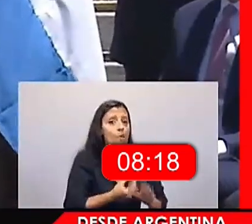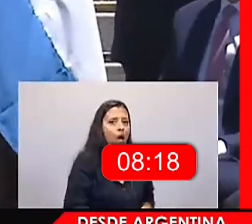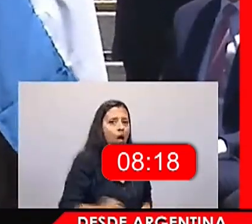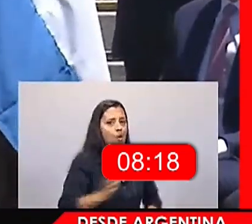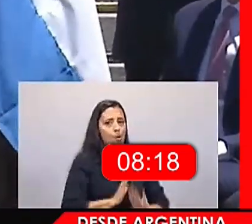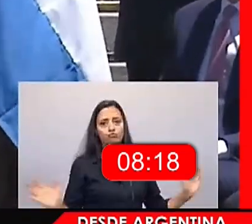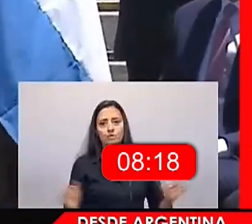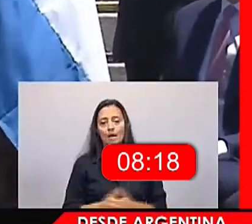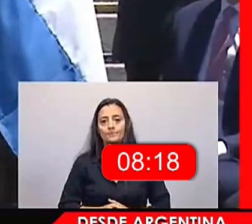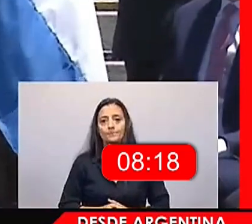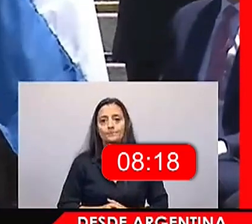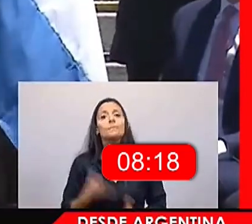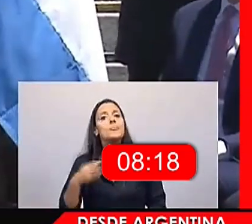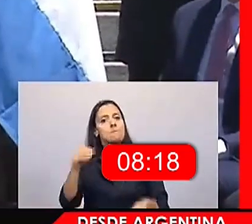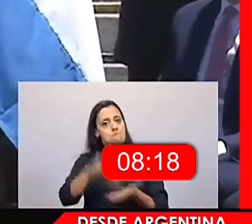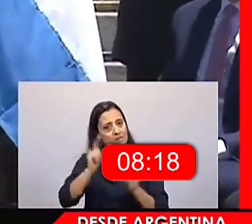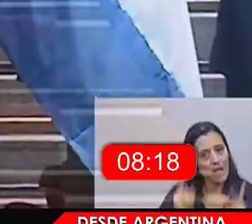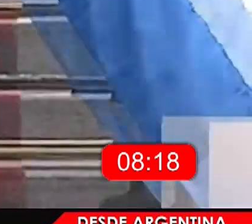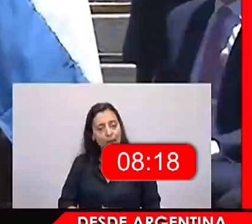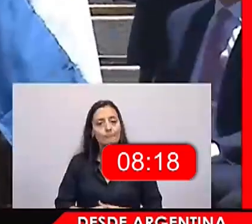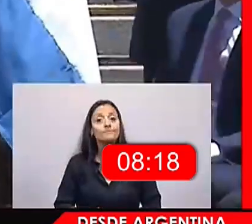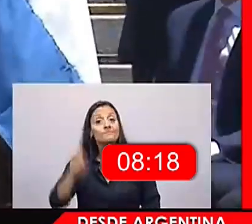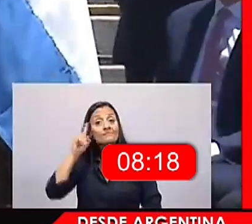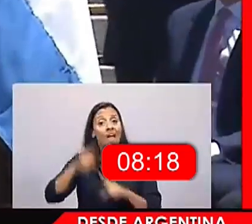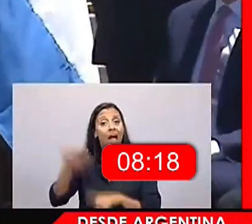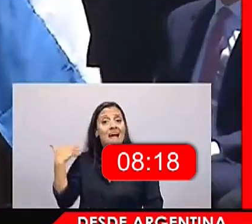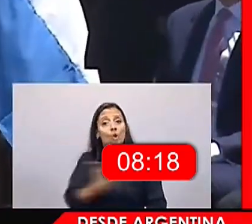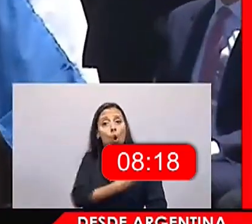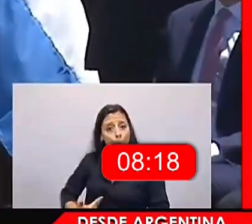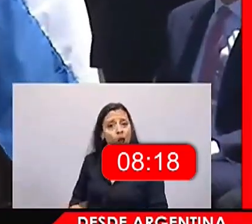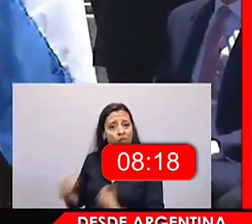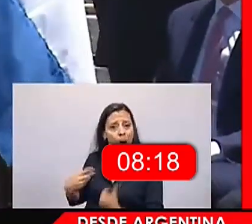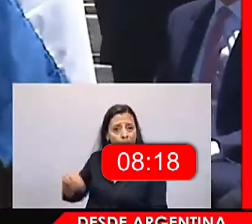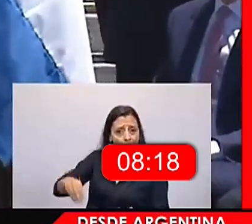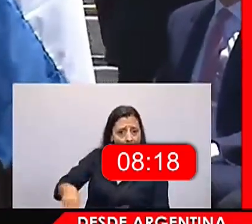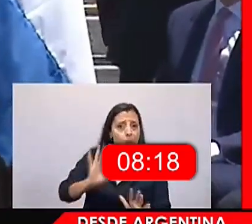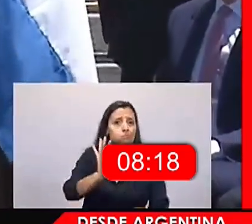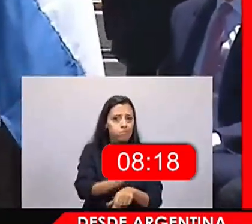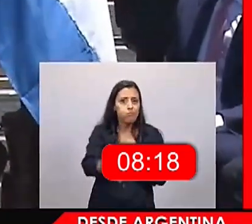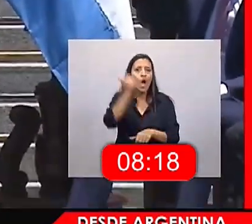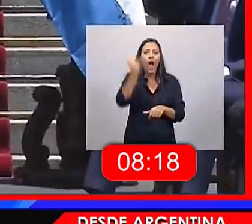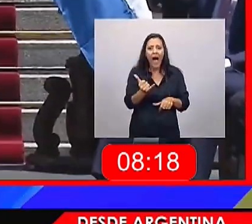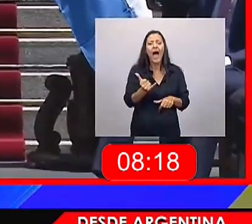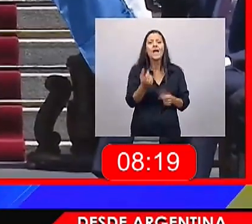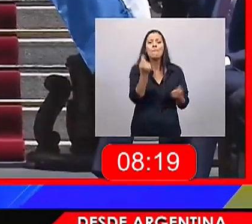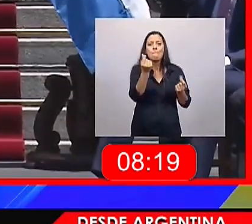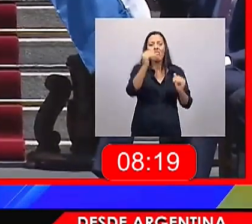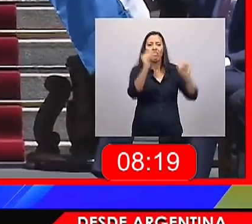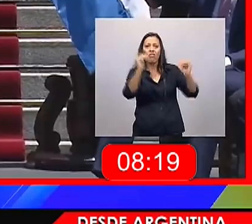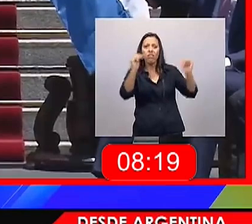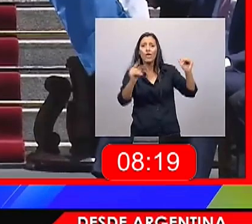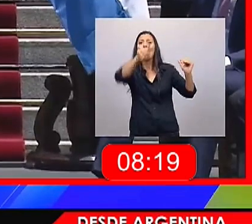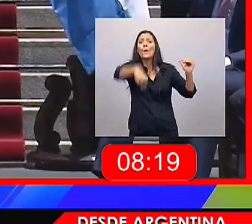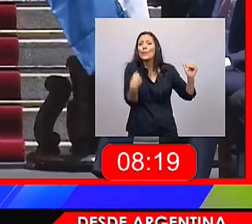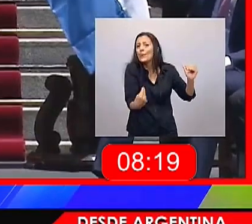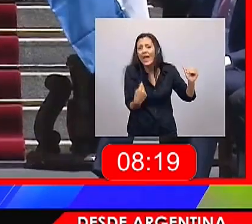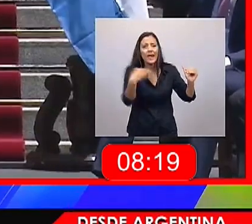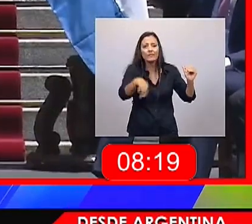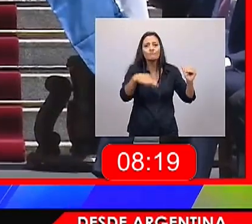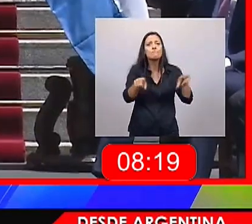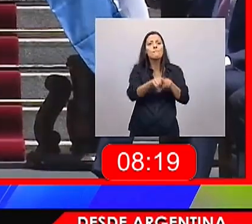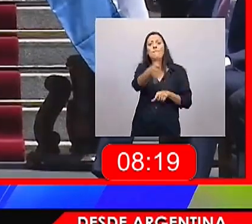todos sabíamos que era una elección de cambio hace por lo menos 2 años atrás, ¿no? Lo que generaba algún interrogante sobre Milei